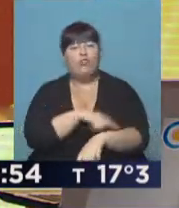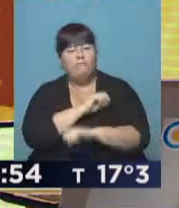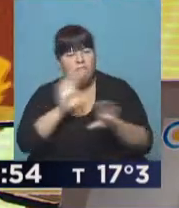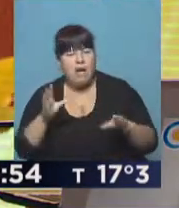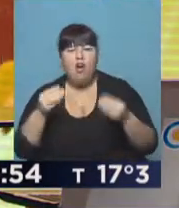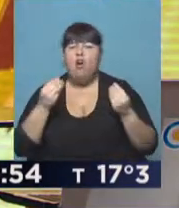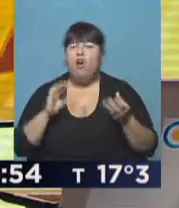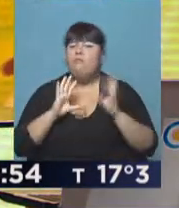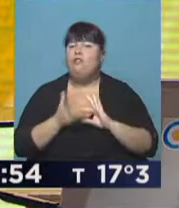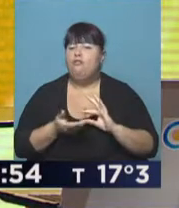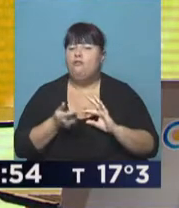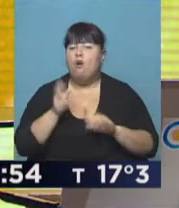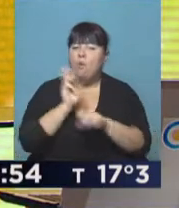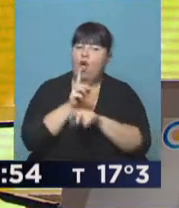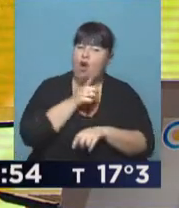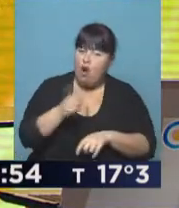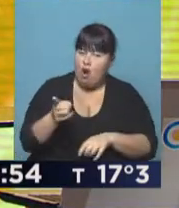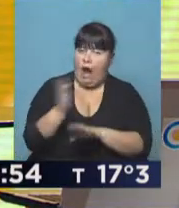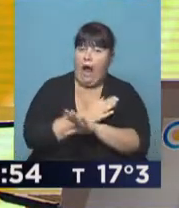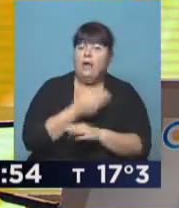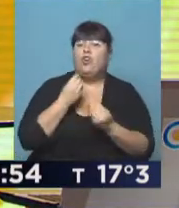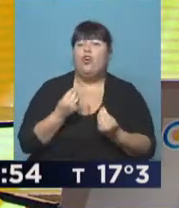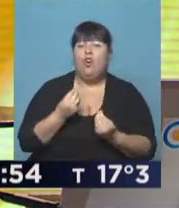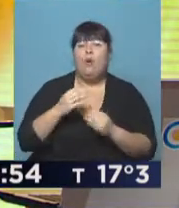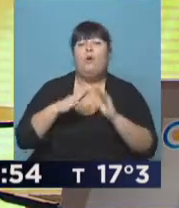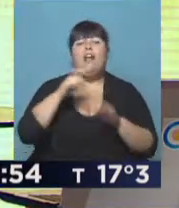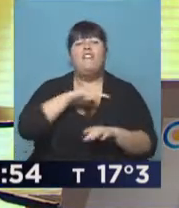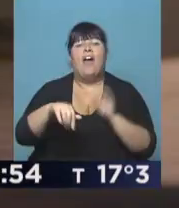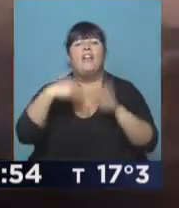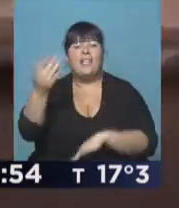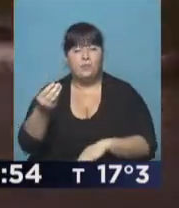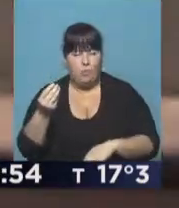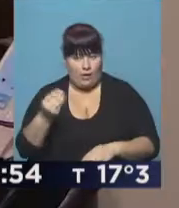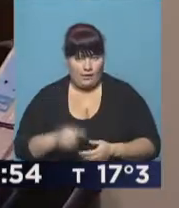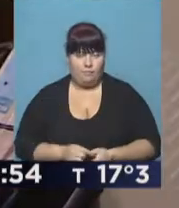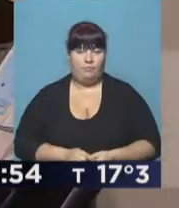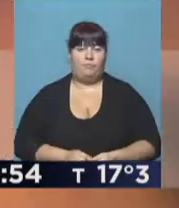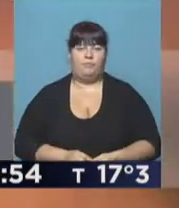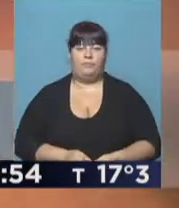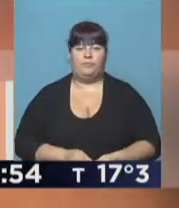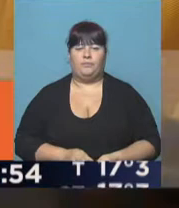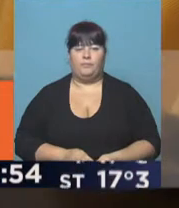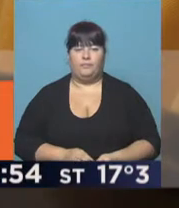Bueno, ¿qué hacer para prevenirlo y qué hacer después del infarto?